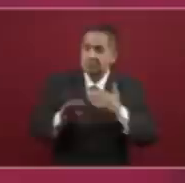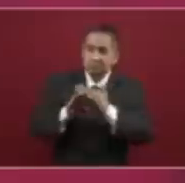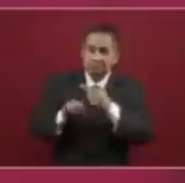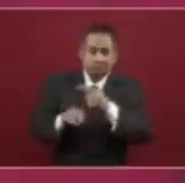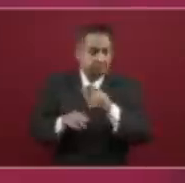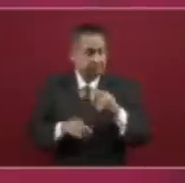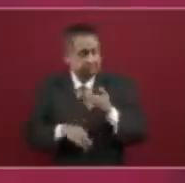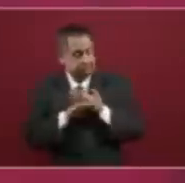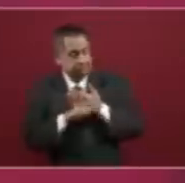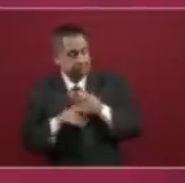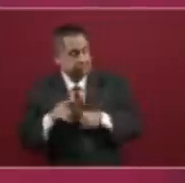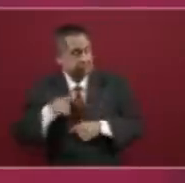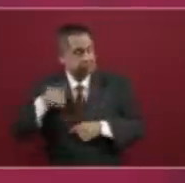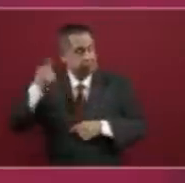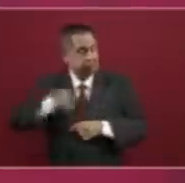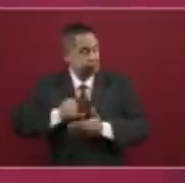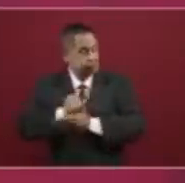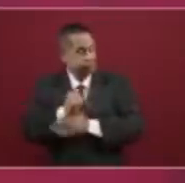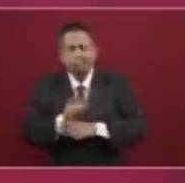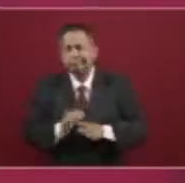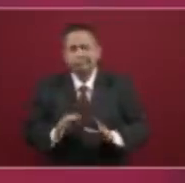actuando de manera autoritaria.